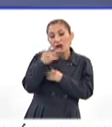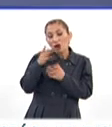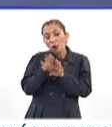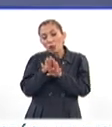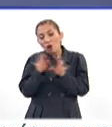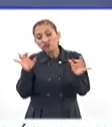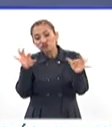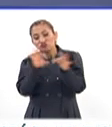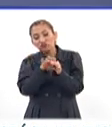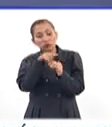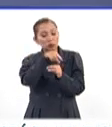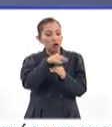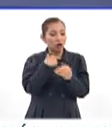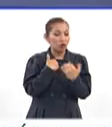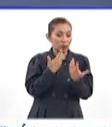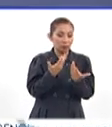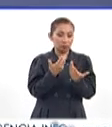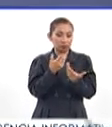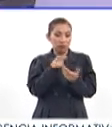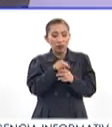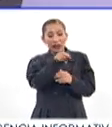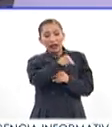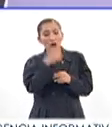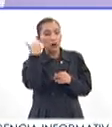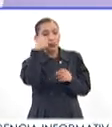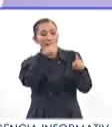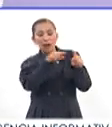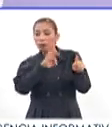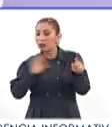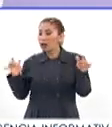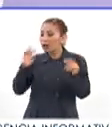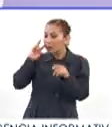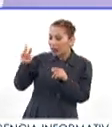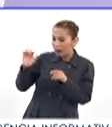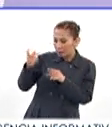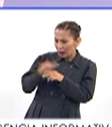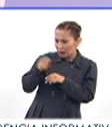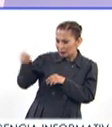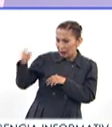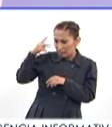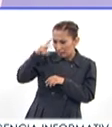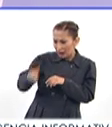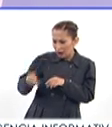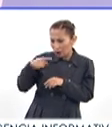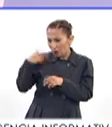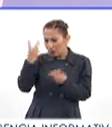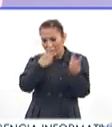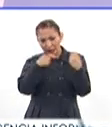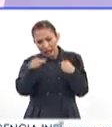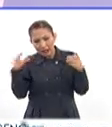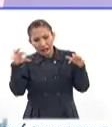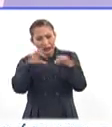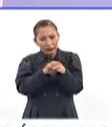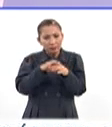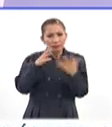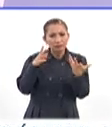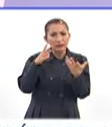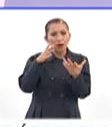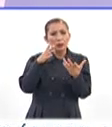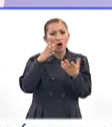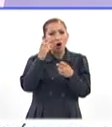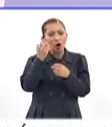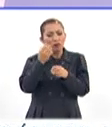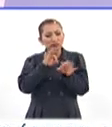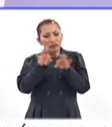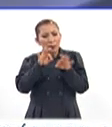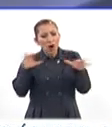una cierta interacción de alguien que está, como lo decías ahorita, alguien que está en Guadalajara y puede ver algo que está sucediendo en México, venir, se crean ese networking